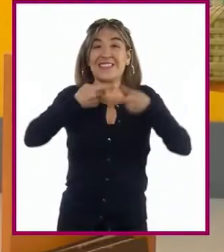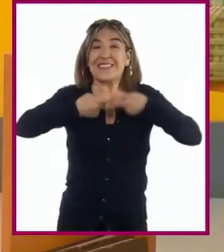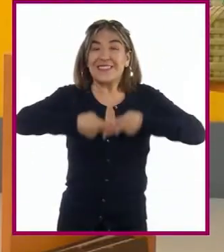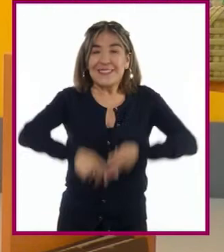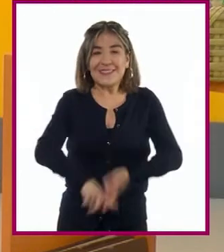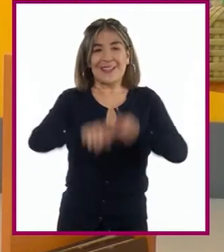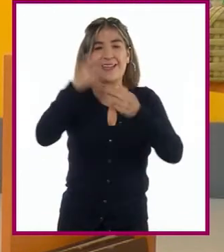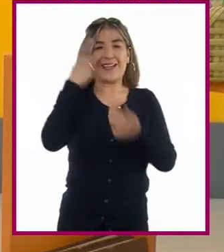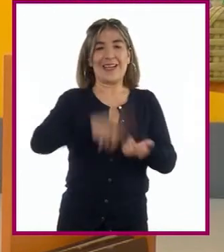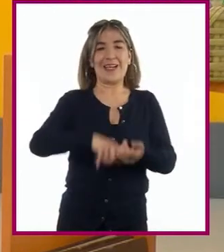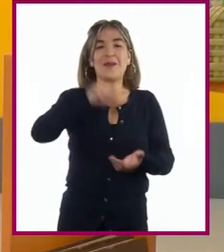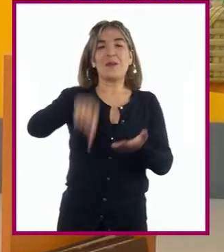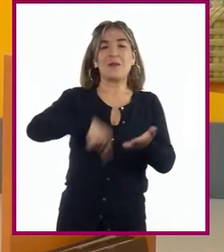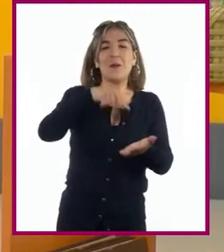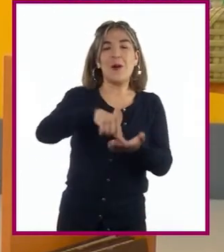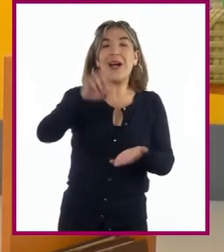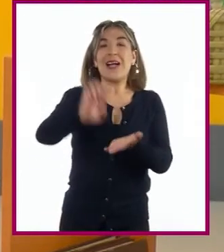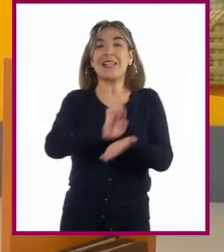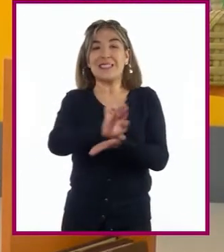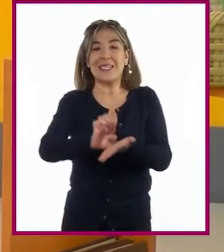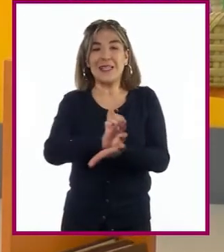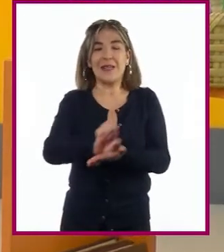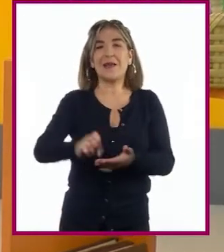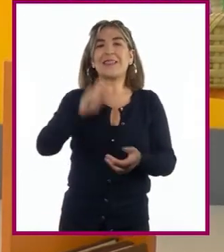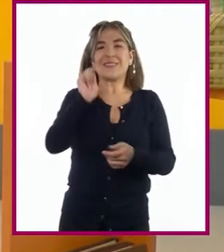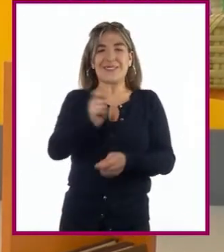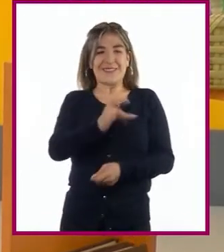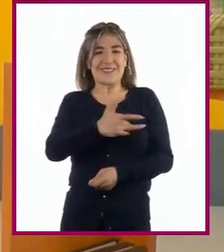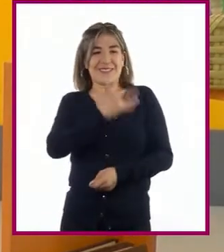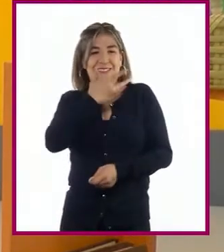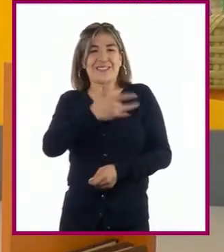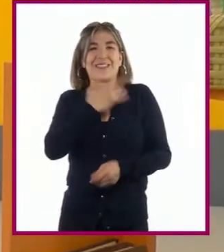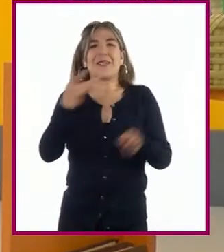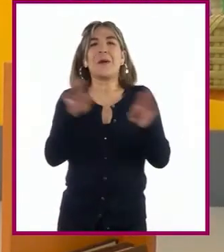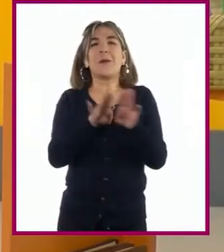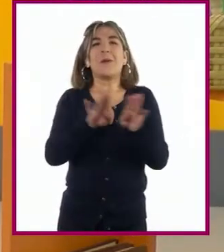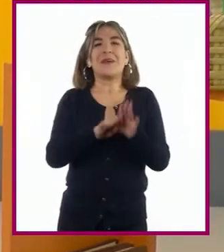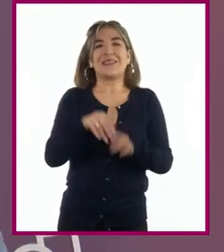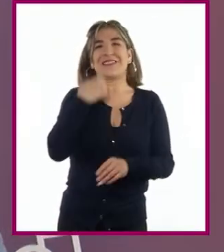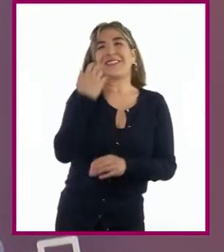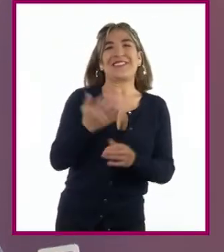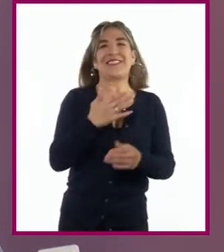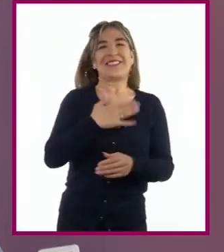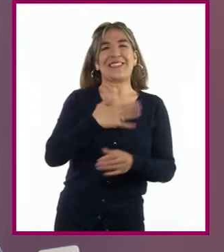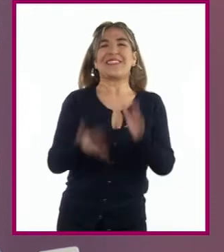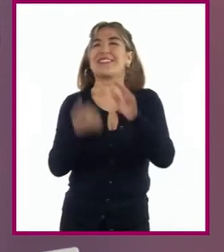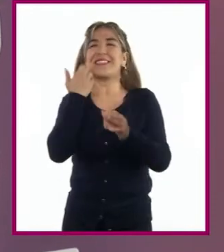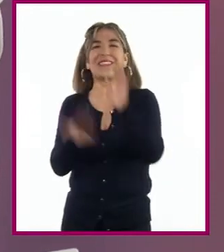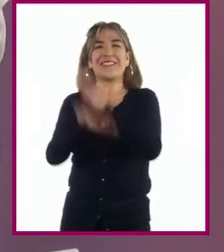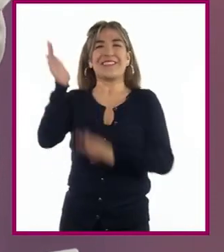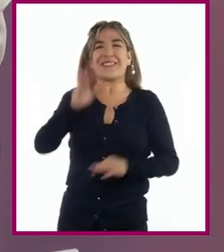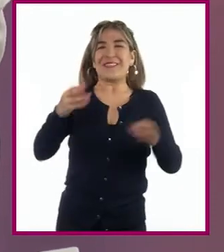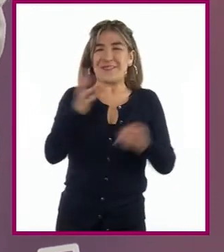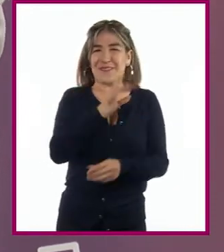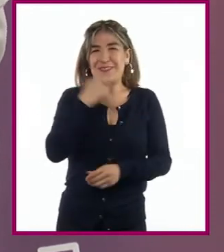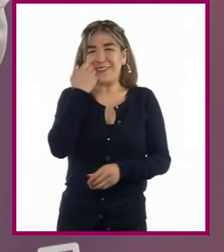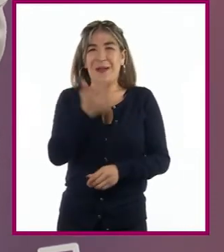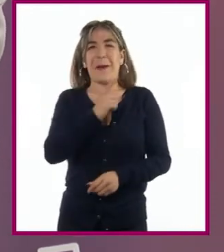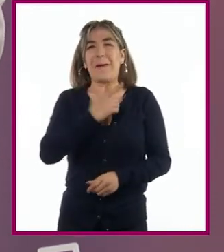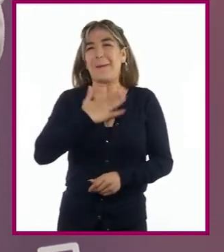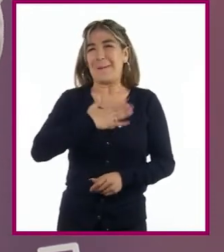de entrar al foro o al escenario, nos dan esas ganas hasta como de ir al baño. ¿No te ha pasado que te pones sí, bien